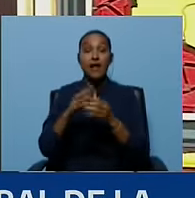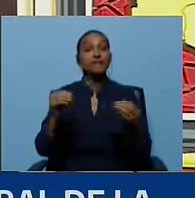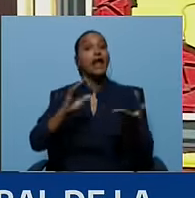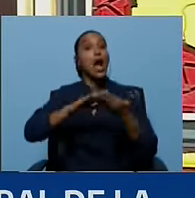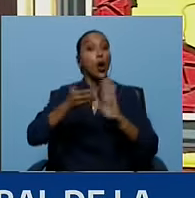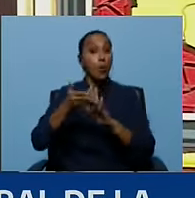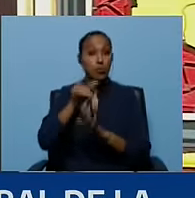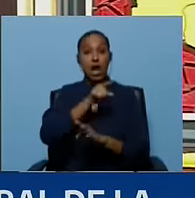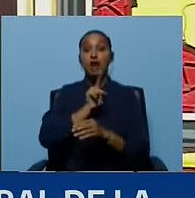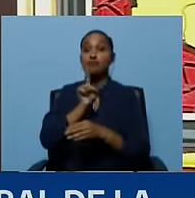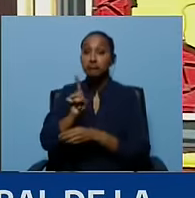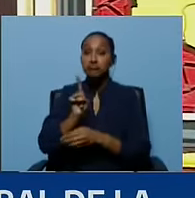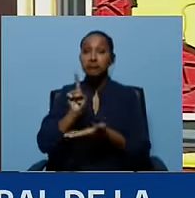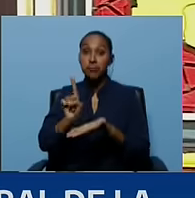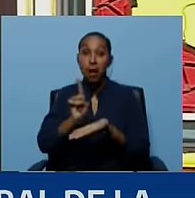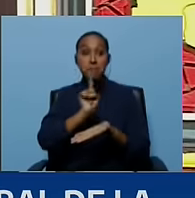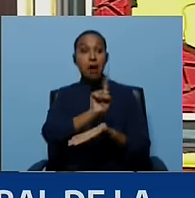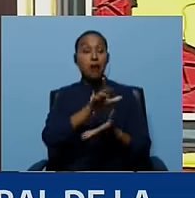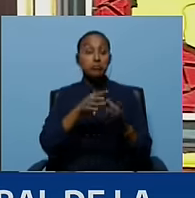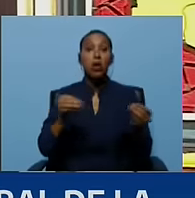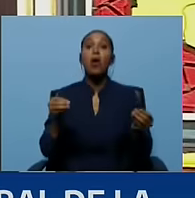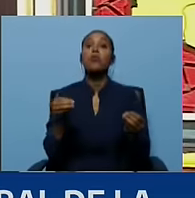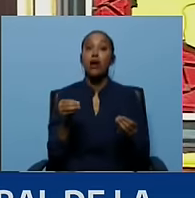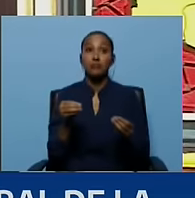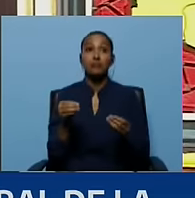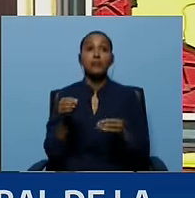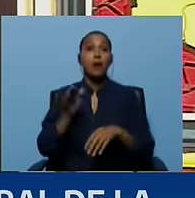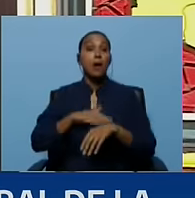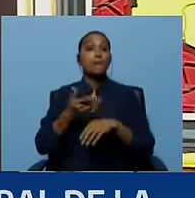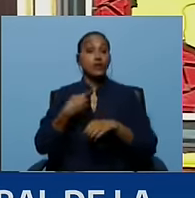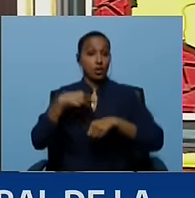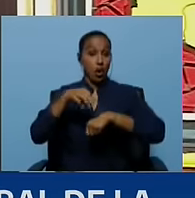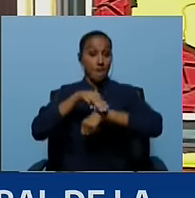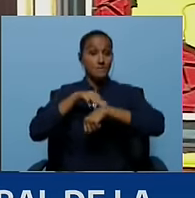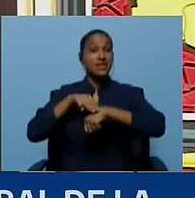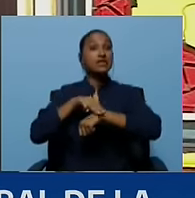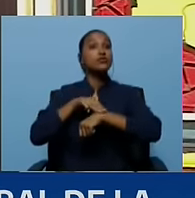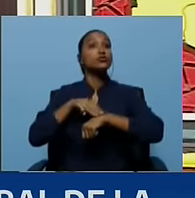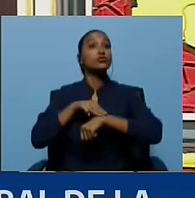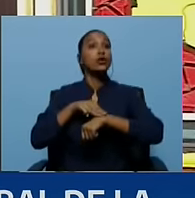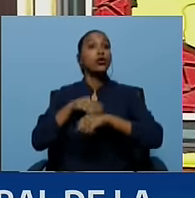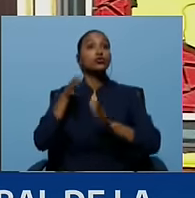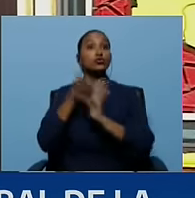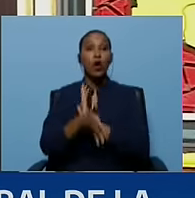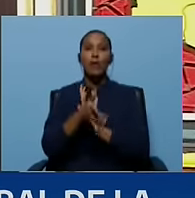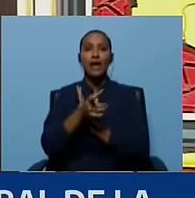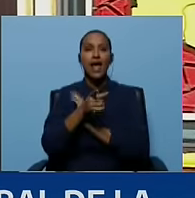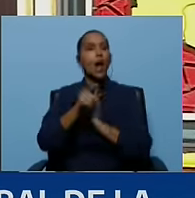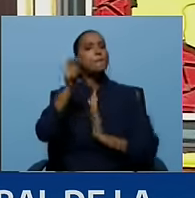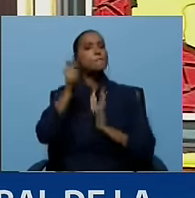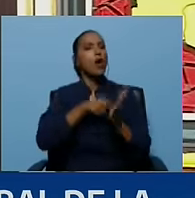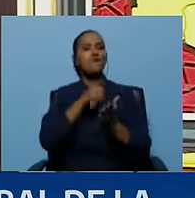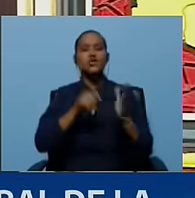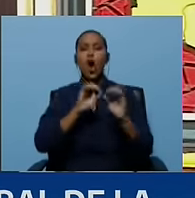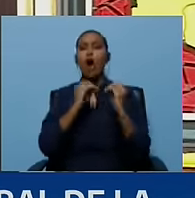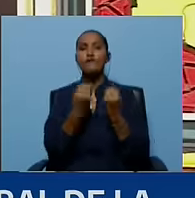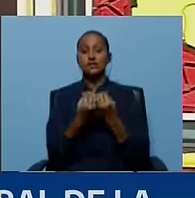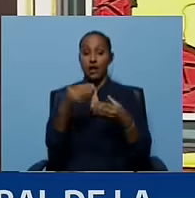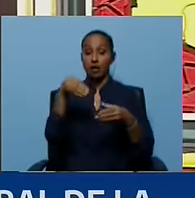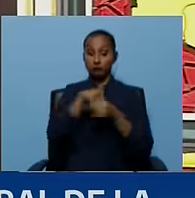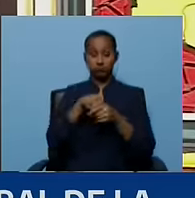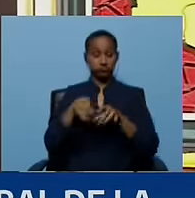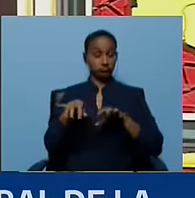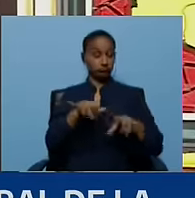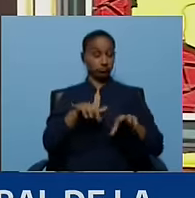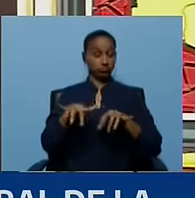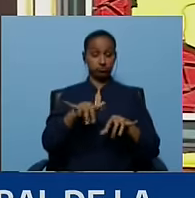comunidades. Porque ministro que nombre, le tengo prohibido que tenga oficina. Eso es una exageración que